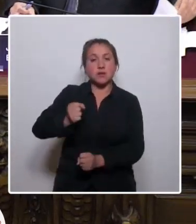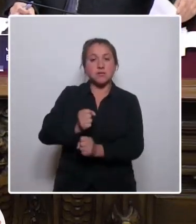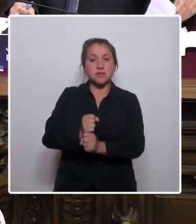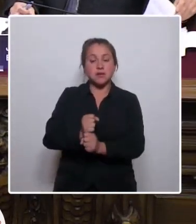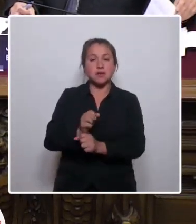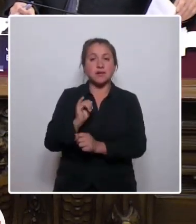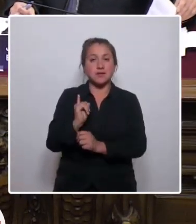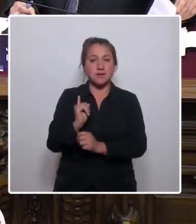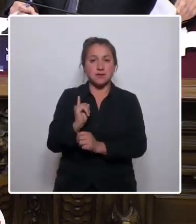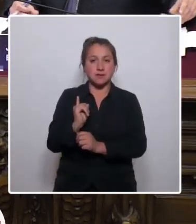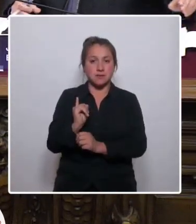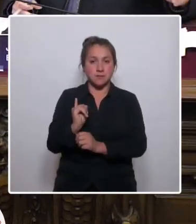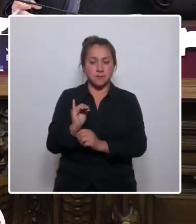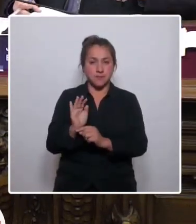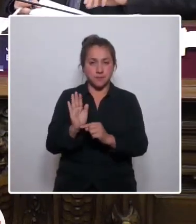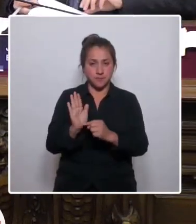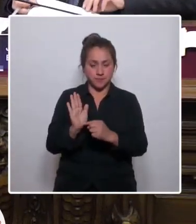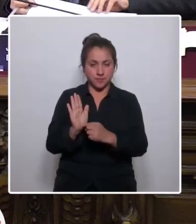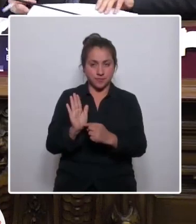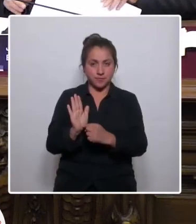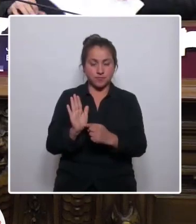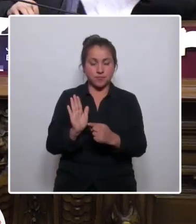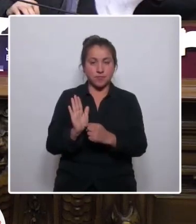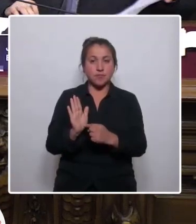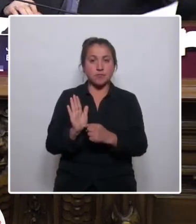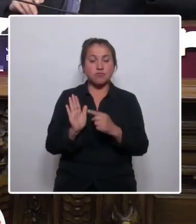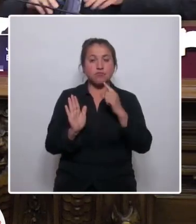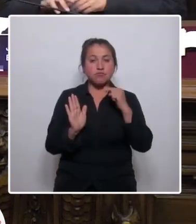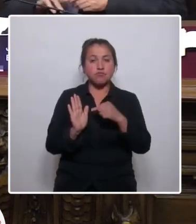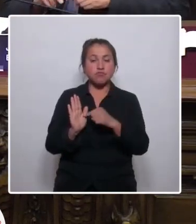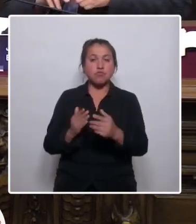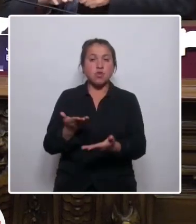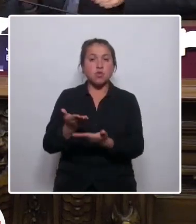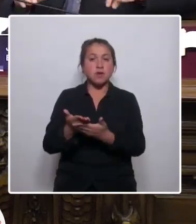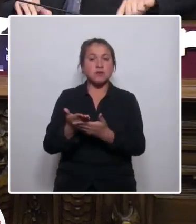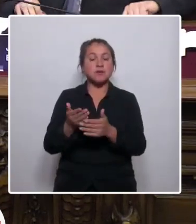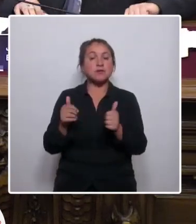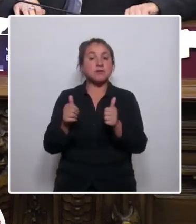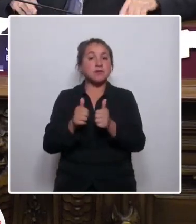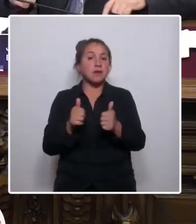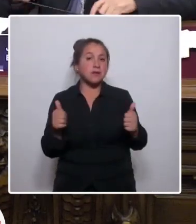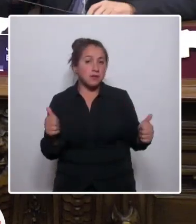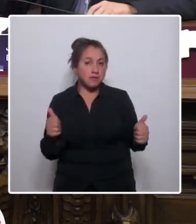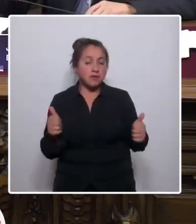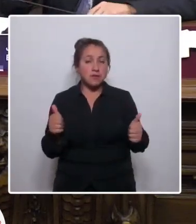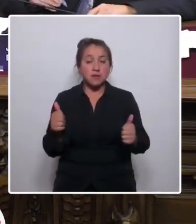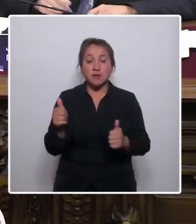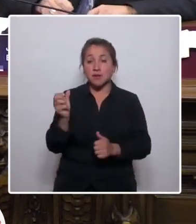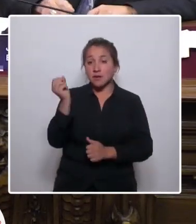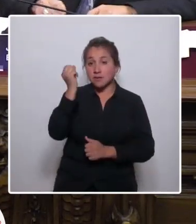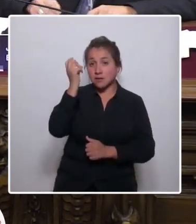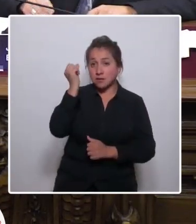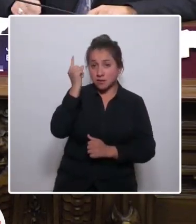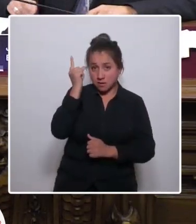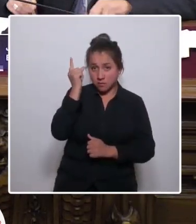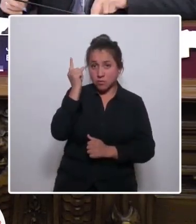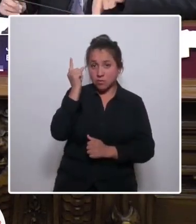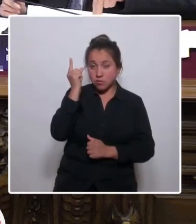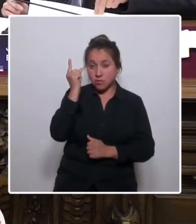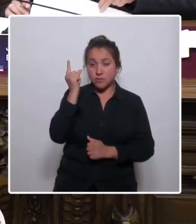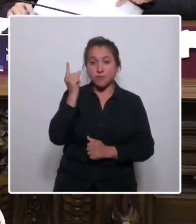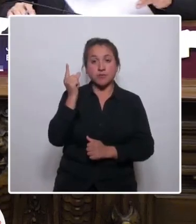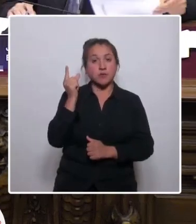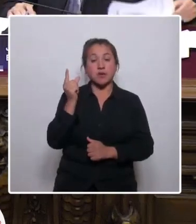I del texto que está contenido en la propuesta de la mesa directiva, que entendemos que